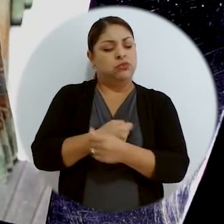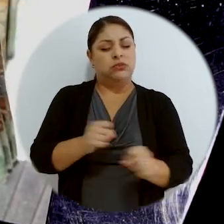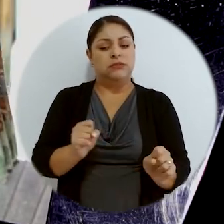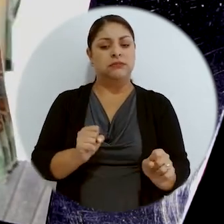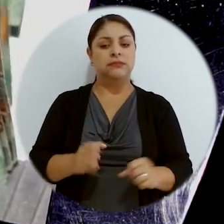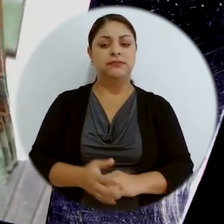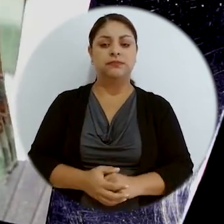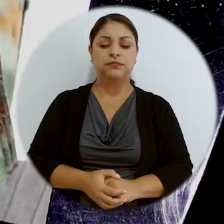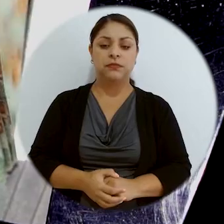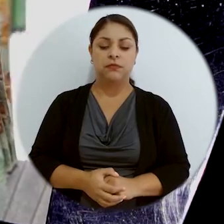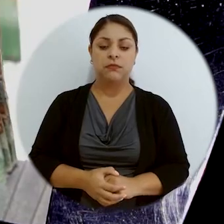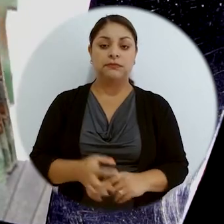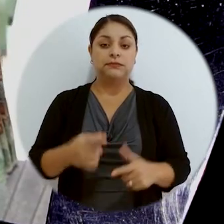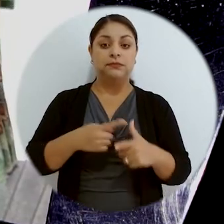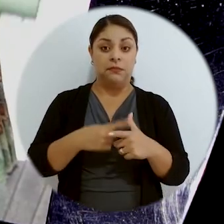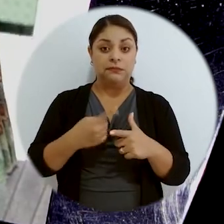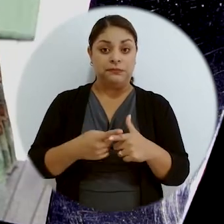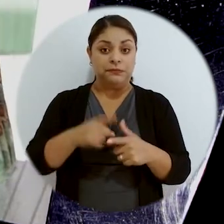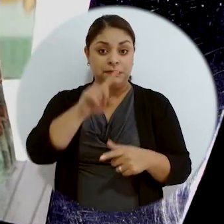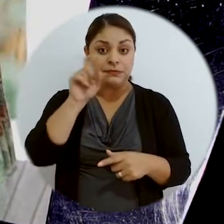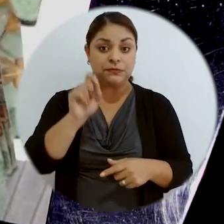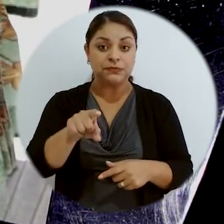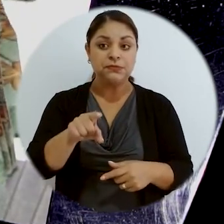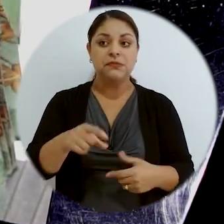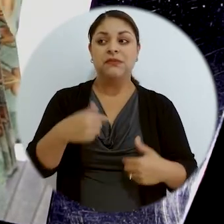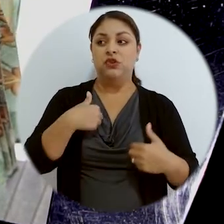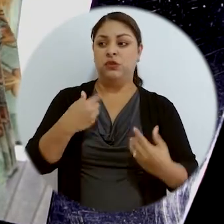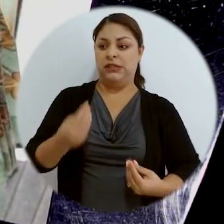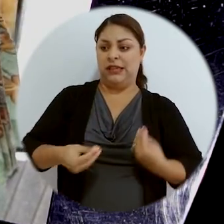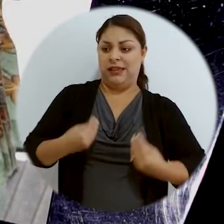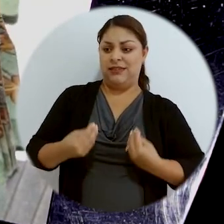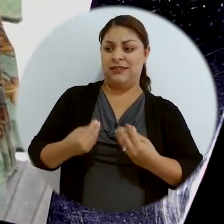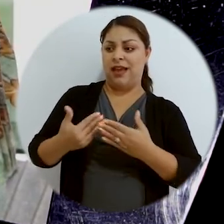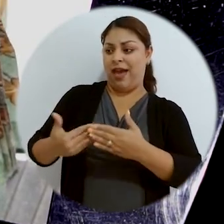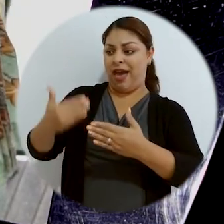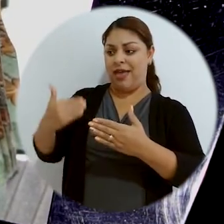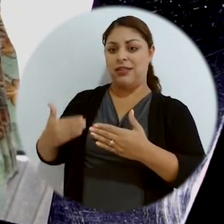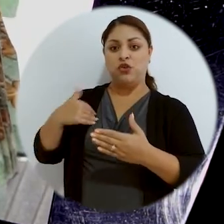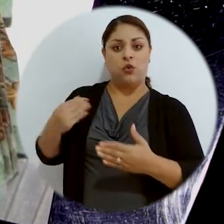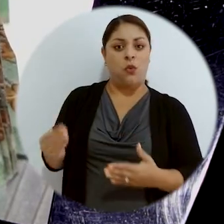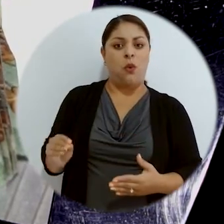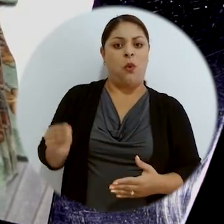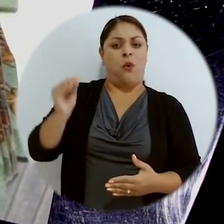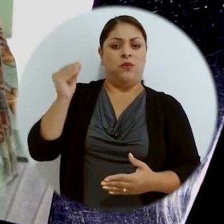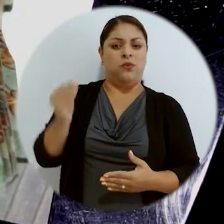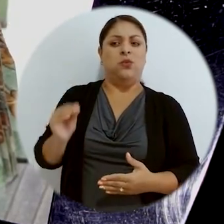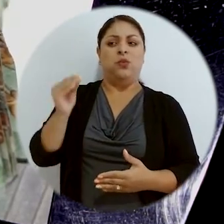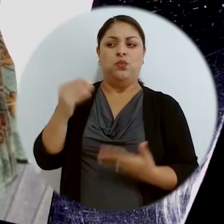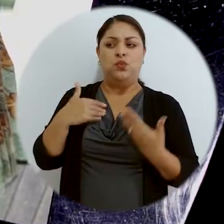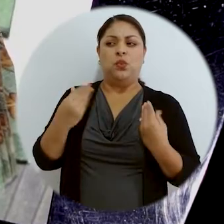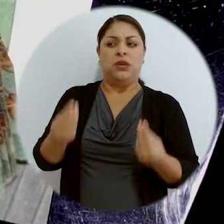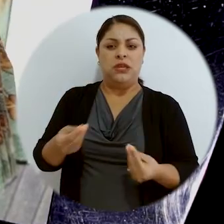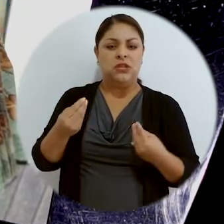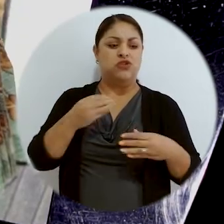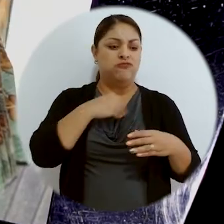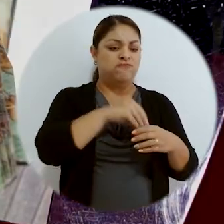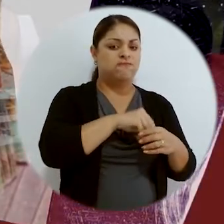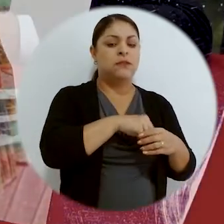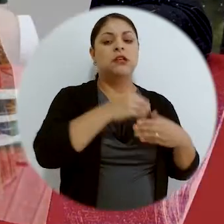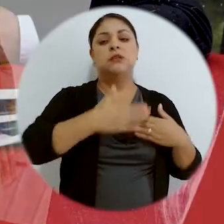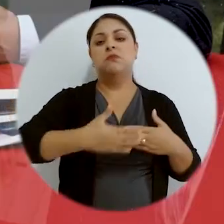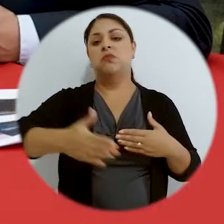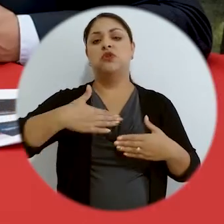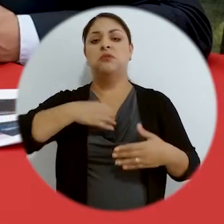para muchas personas. Entonces, la pregunta es, ¿qué hice antes de esos 65 años que me permita